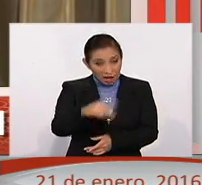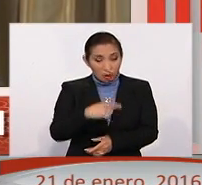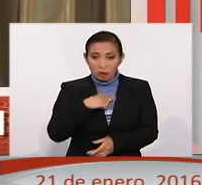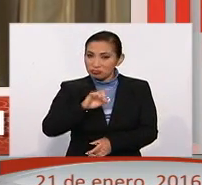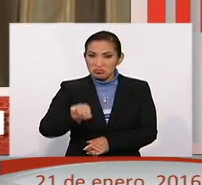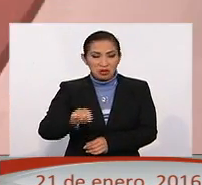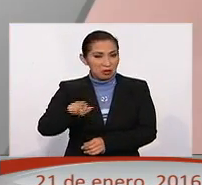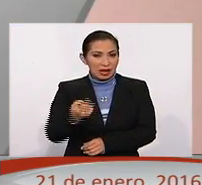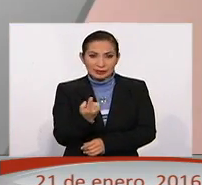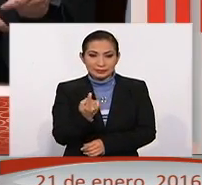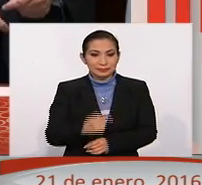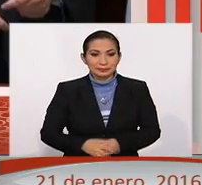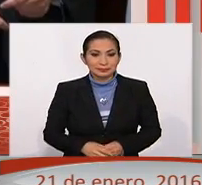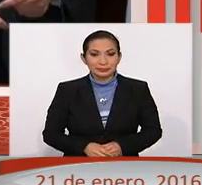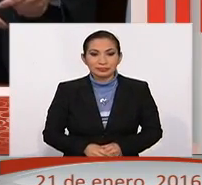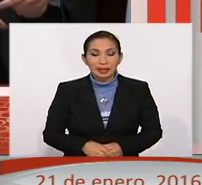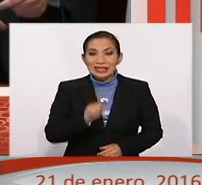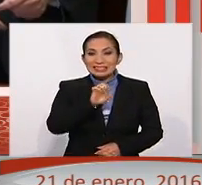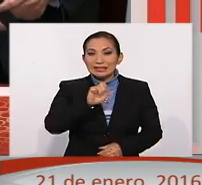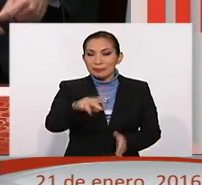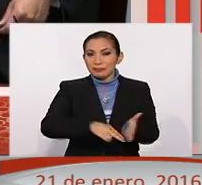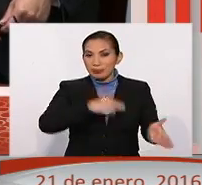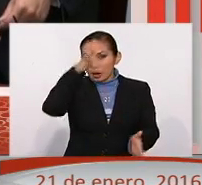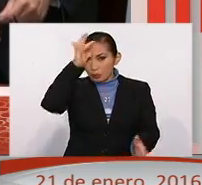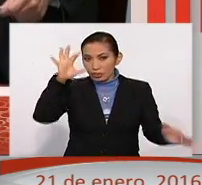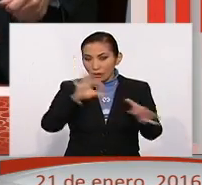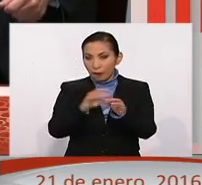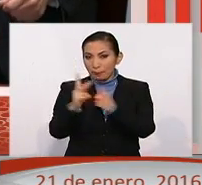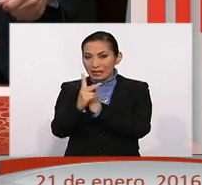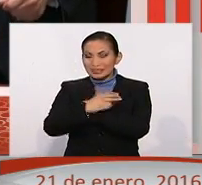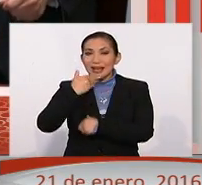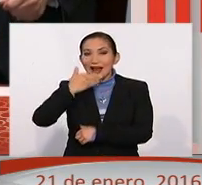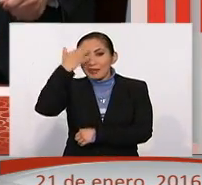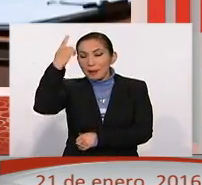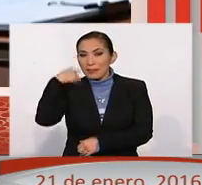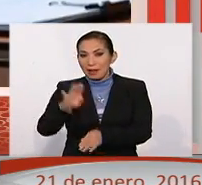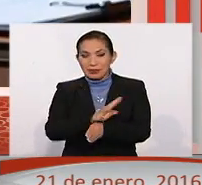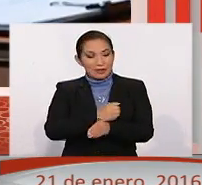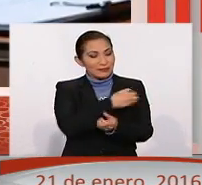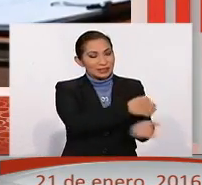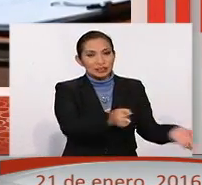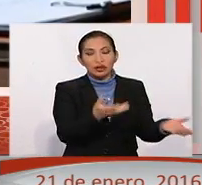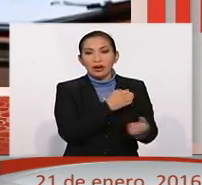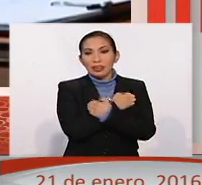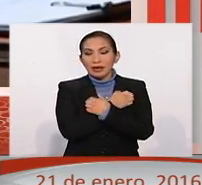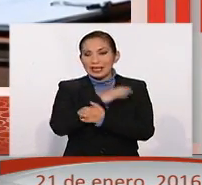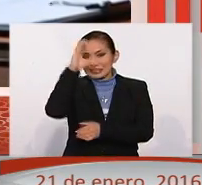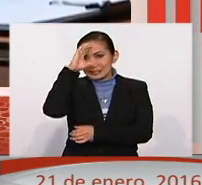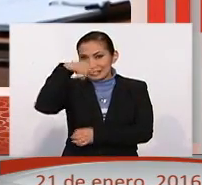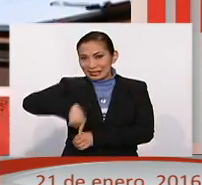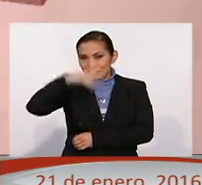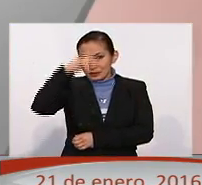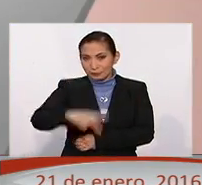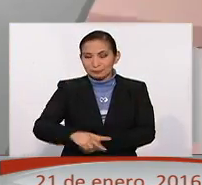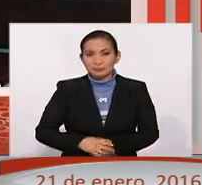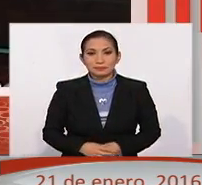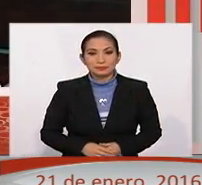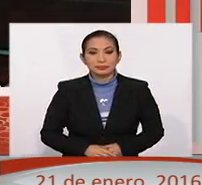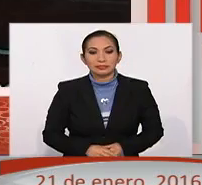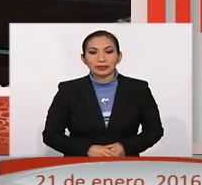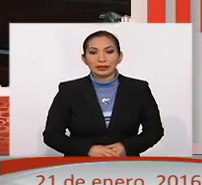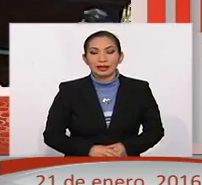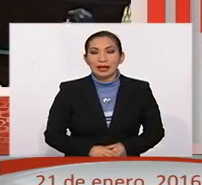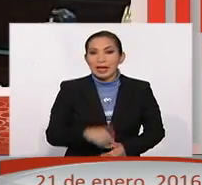tema privativo de México. La SEP firma acuerdos con países árabes para beneficio de la educación y la ciencia en México.